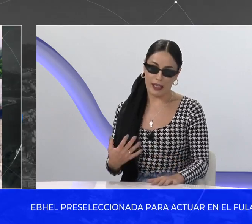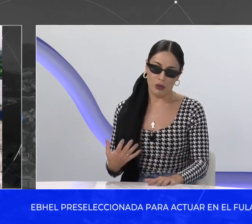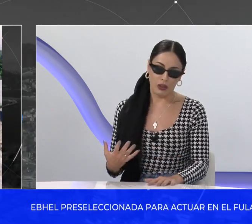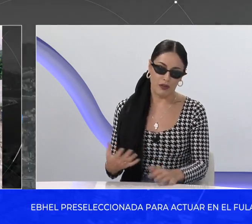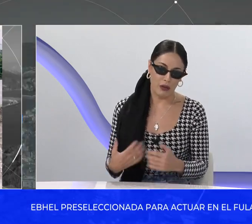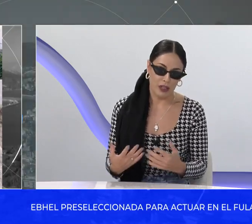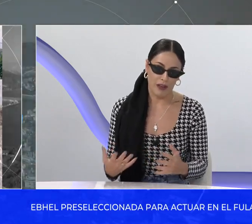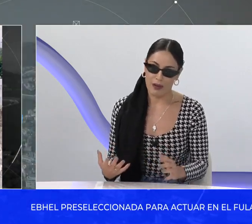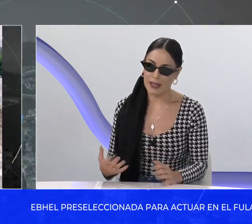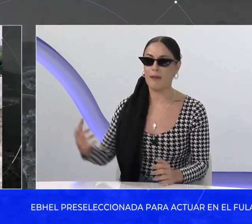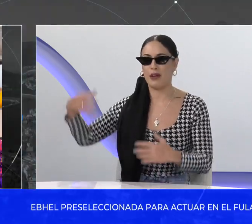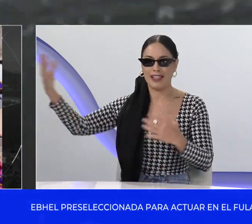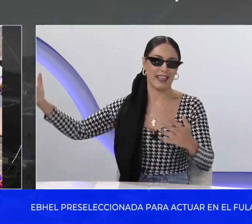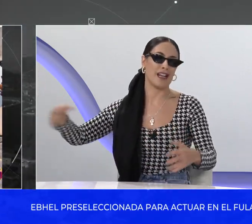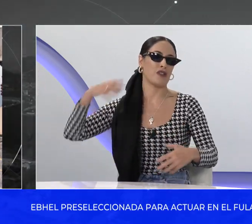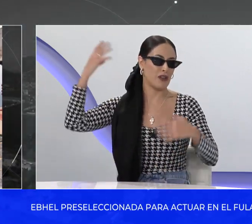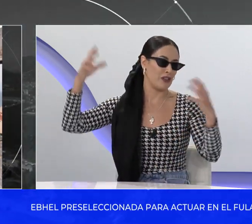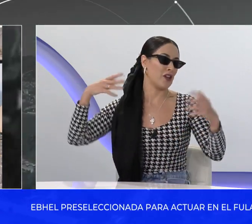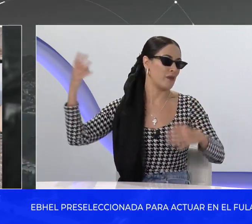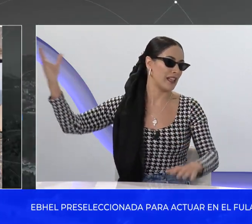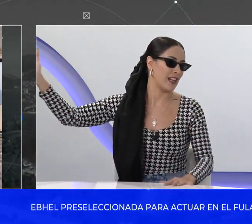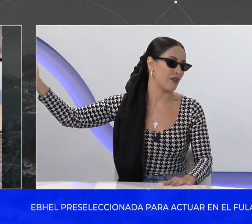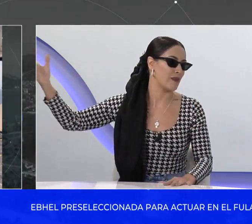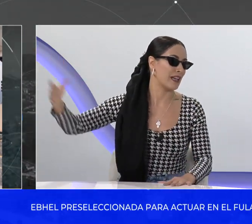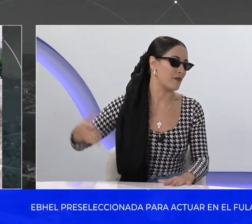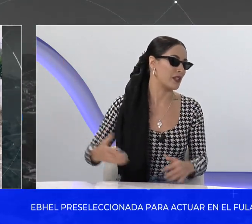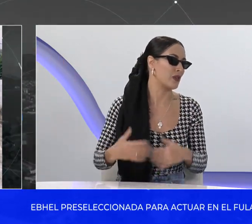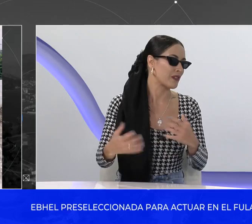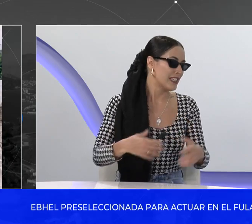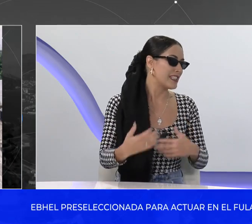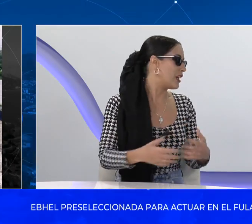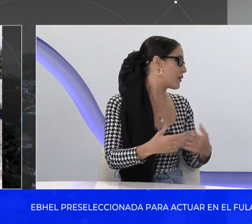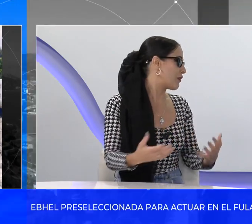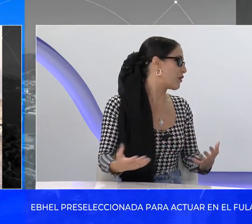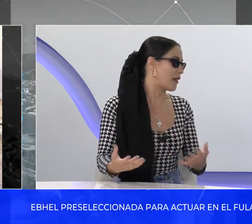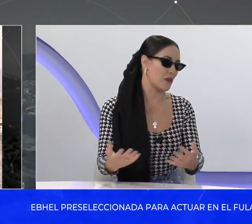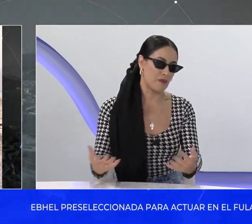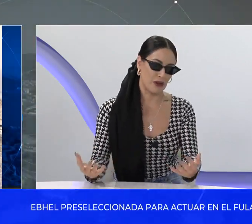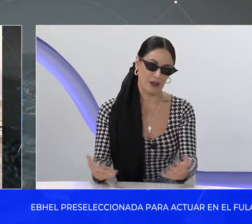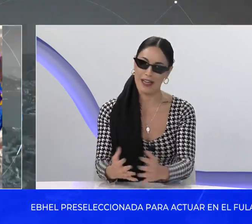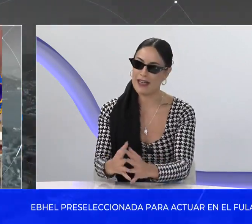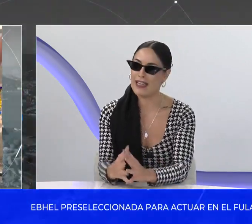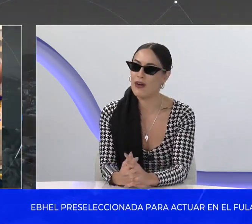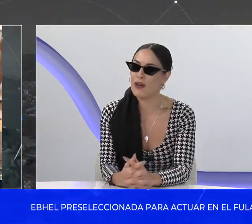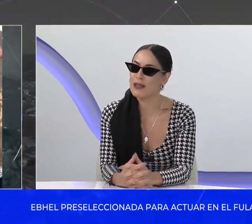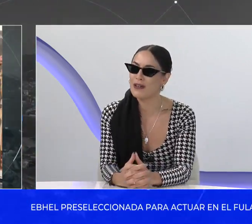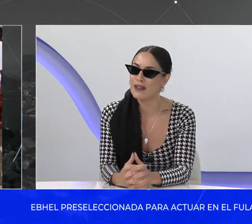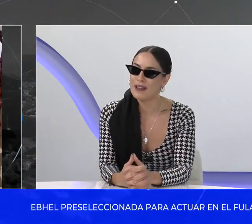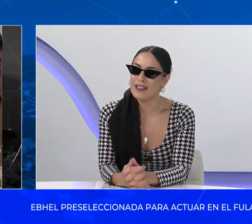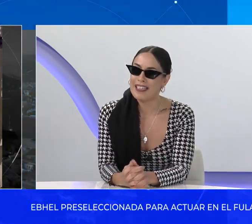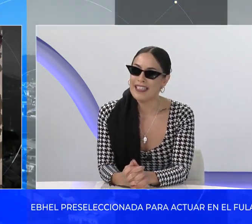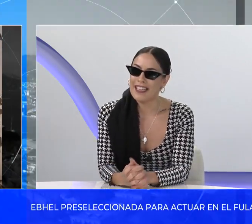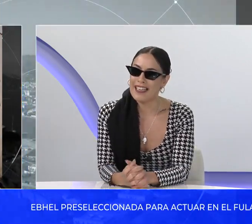flamenca no es un disfraz un traje de flamenca pero en este caso cuando ya lo pones de la forma en la que hemos hecho sí lo hemos transformado un poco no al lado